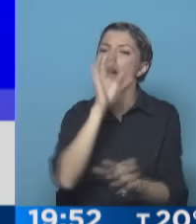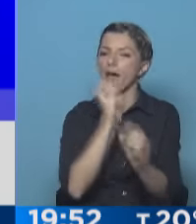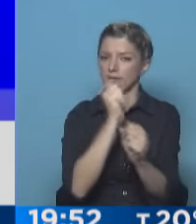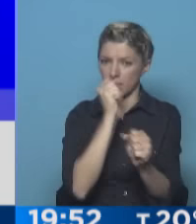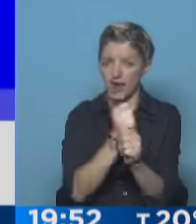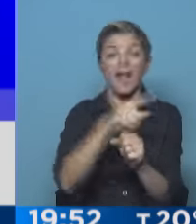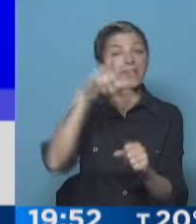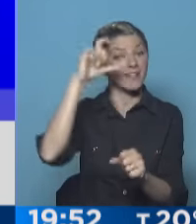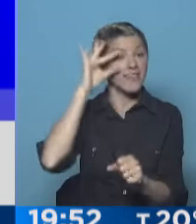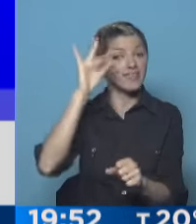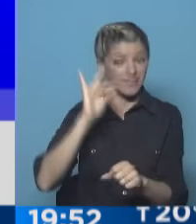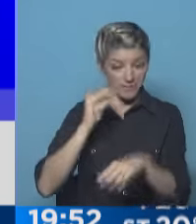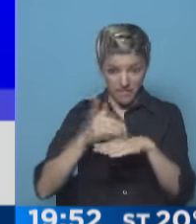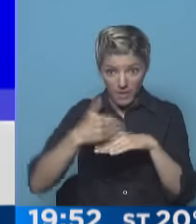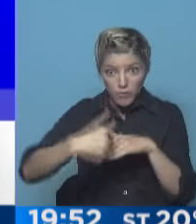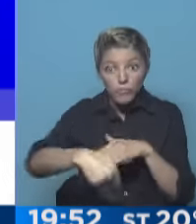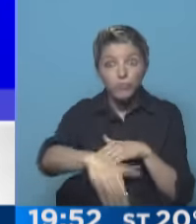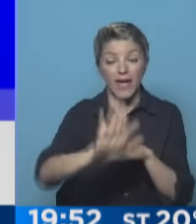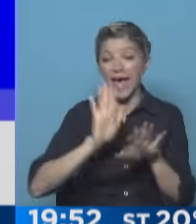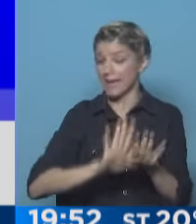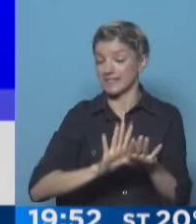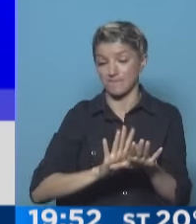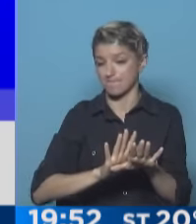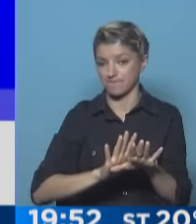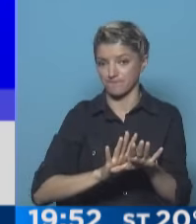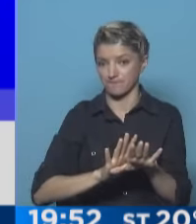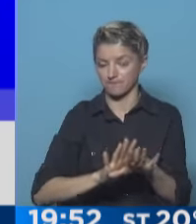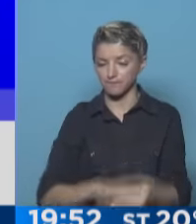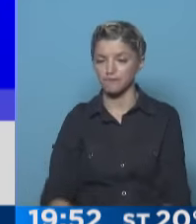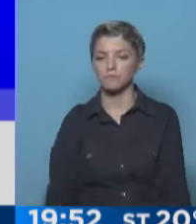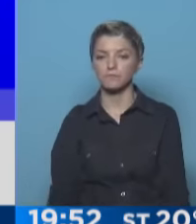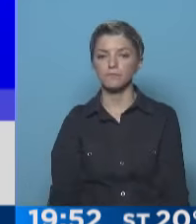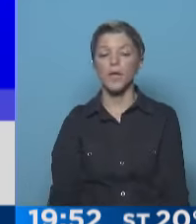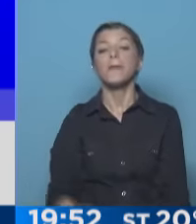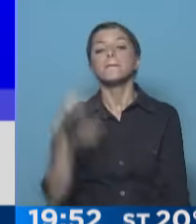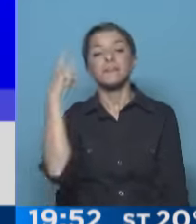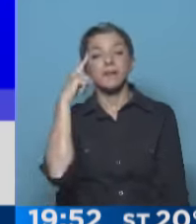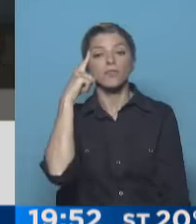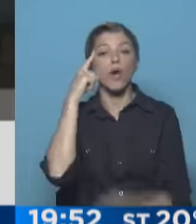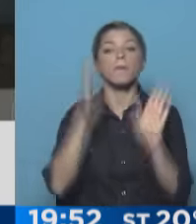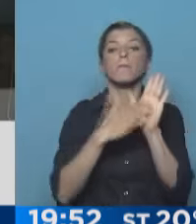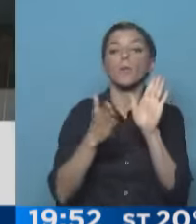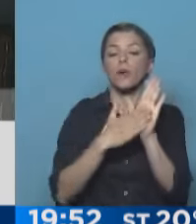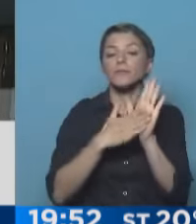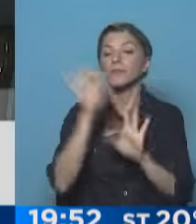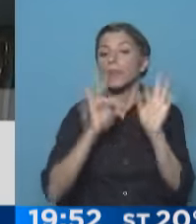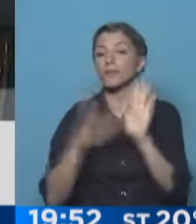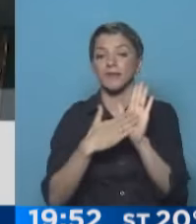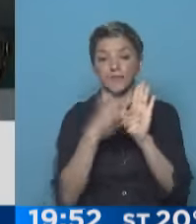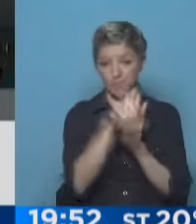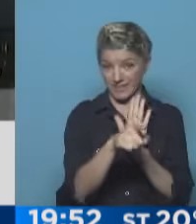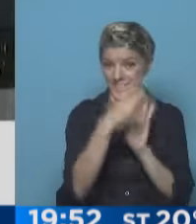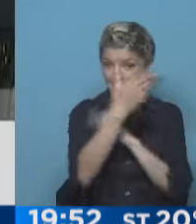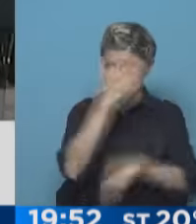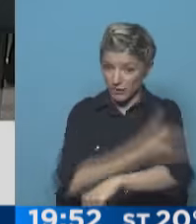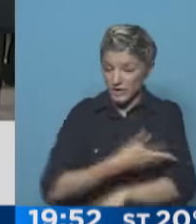10 de diciembre y es eso en función de las propuestas Daniel tiene muy en claro